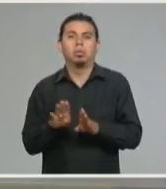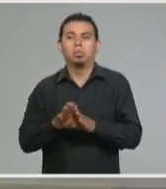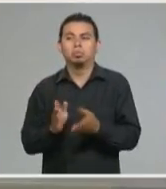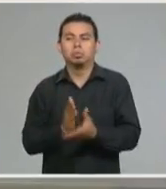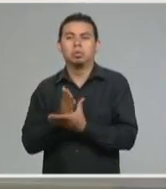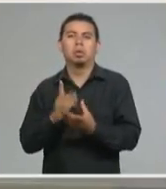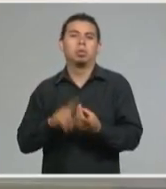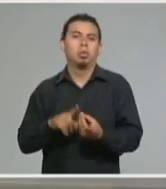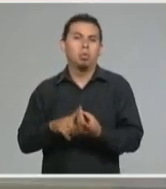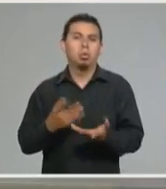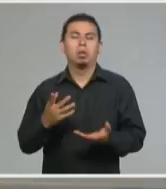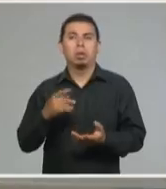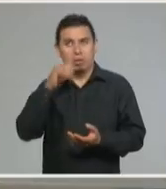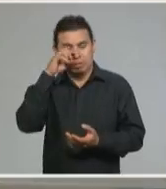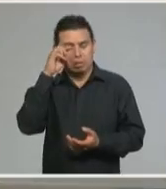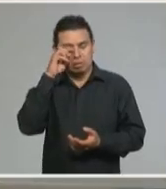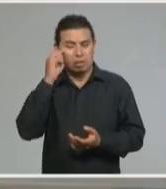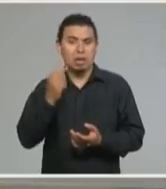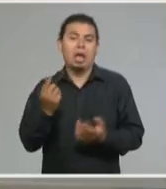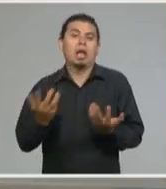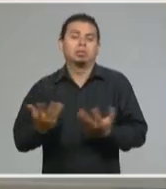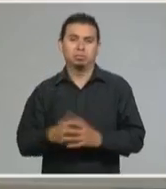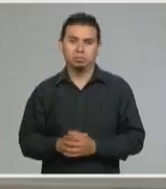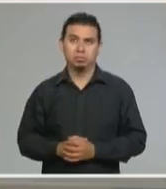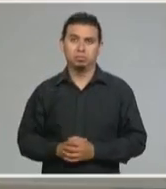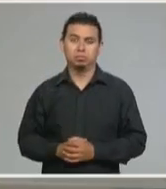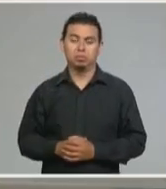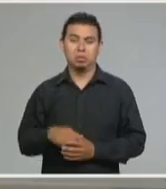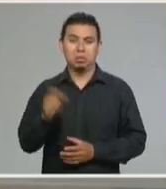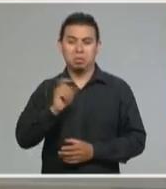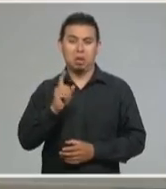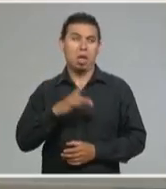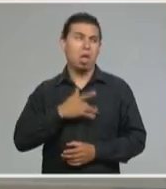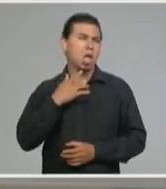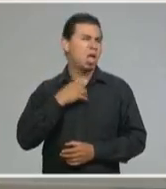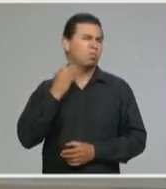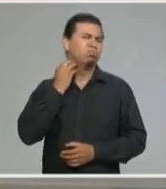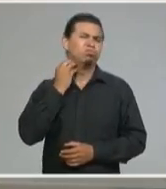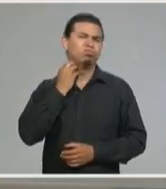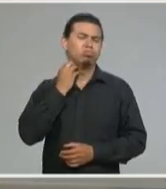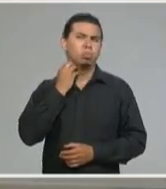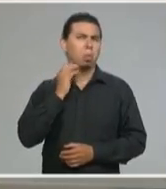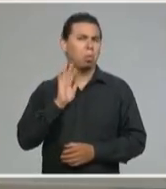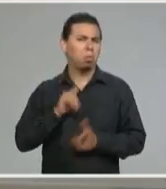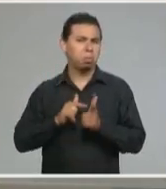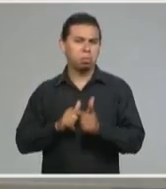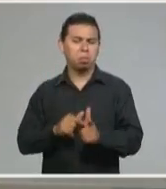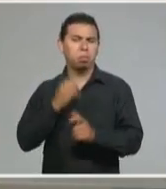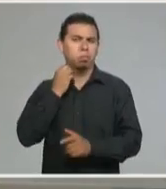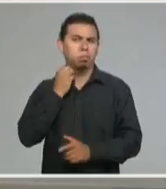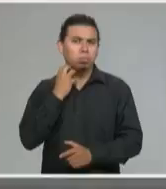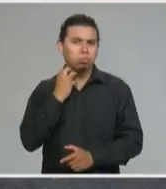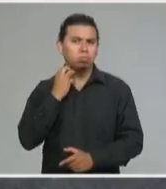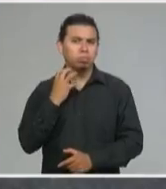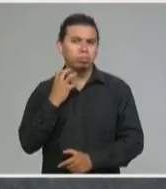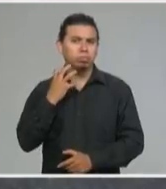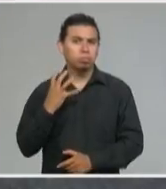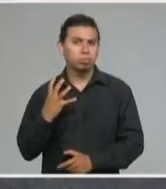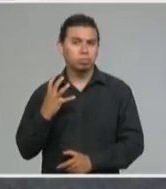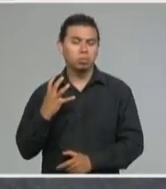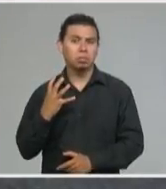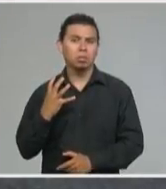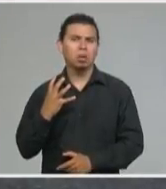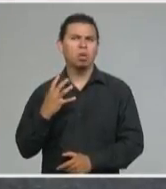acudir? ¿Cuál es el paso siguiente? Cuando persiste una bolita y que no desaparece y va creciendo, o que